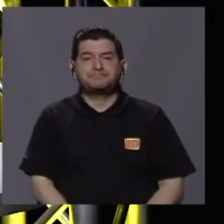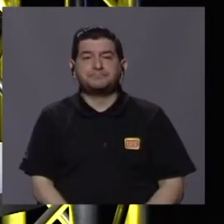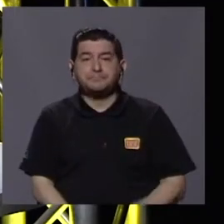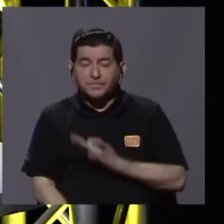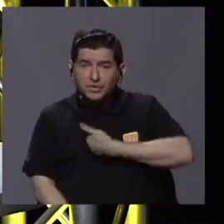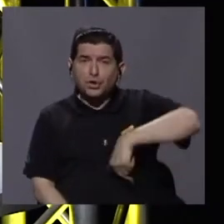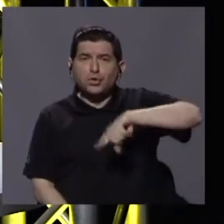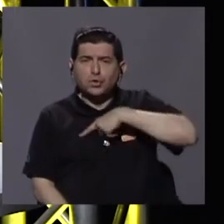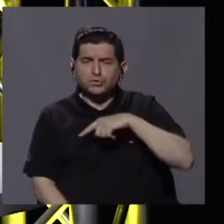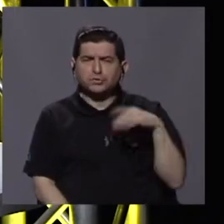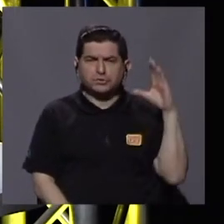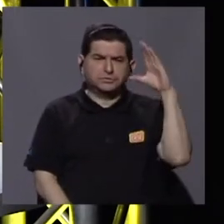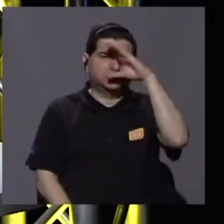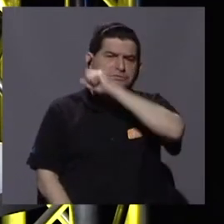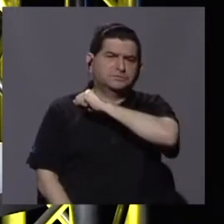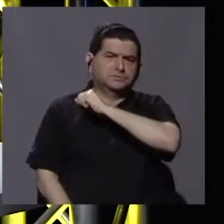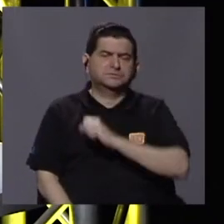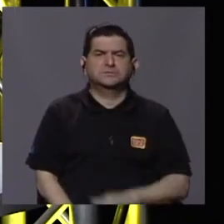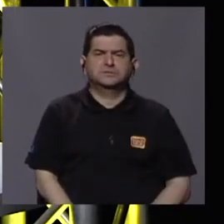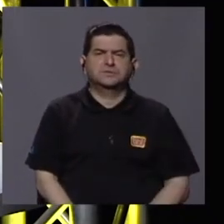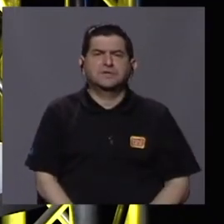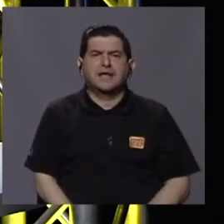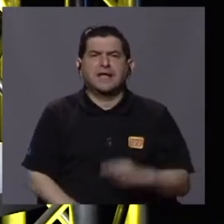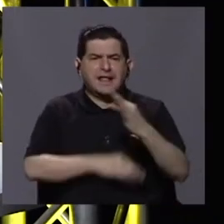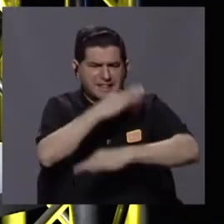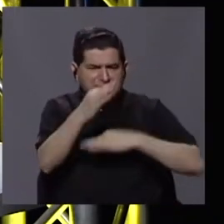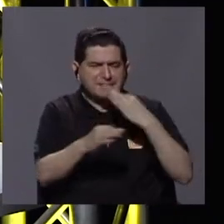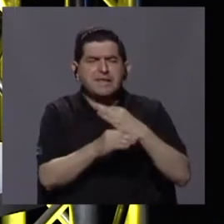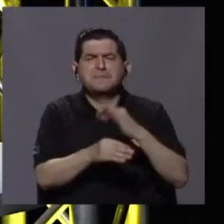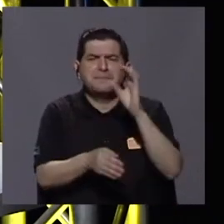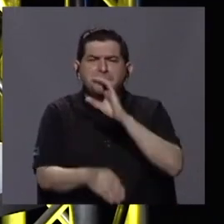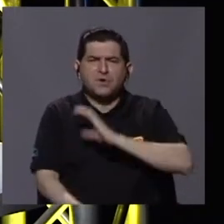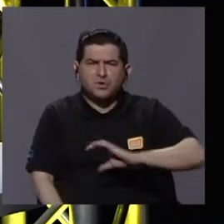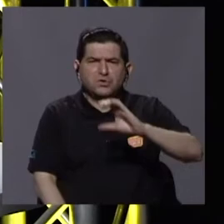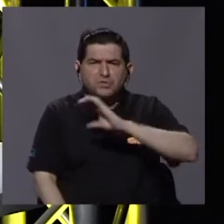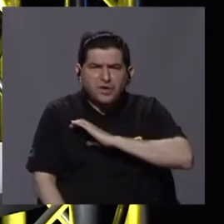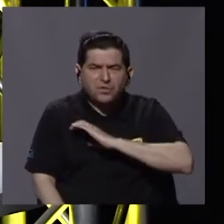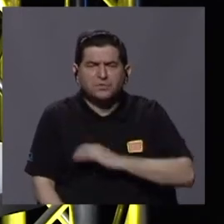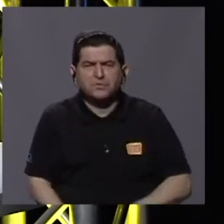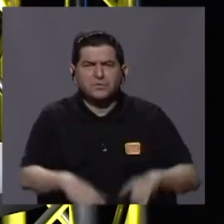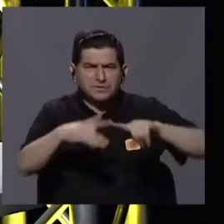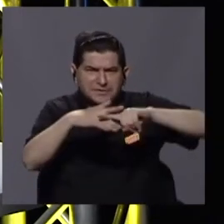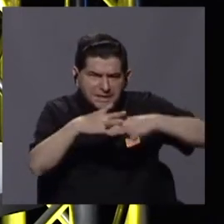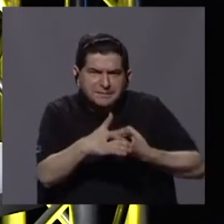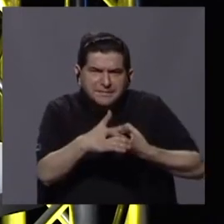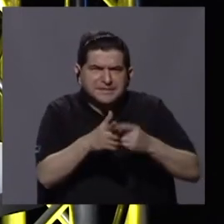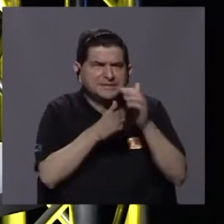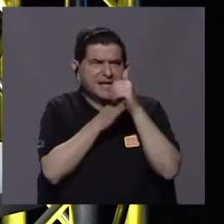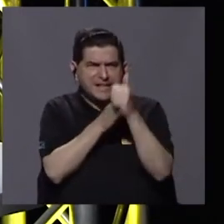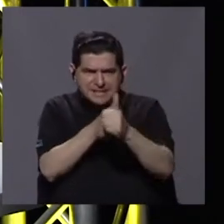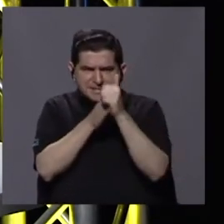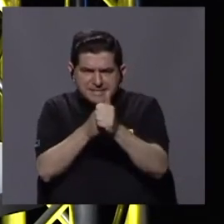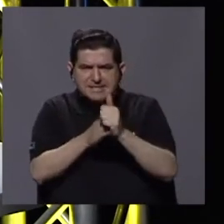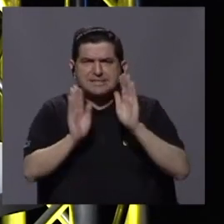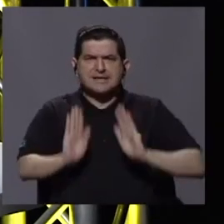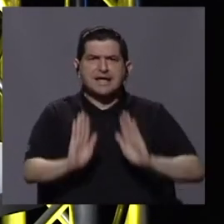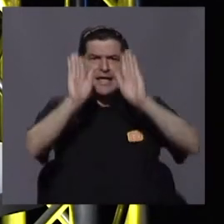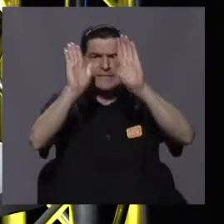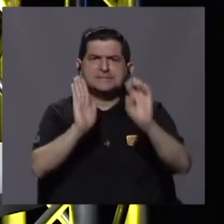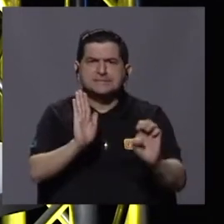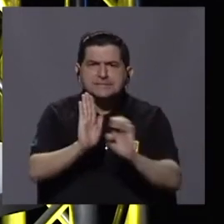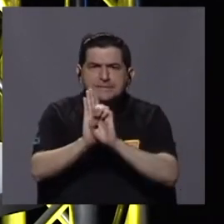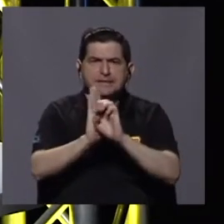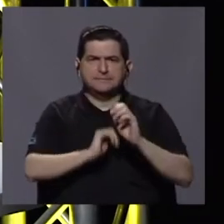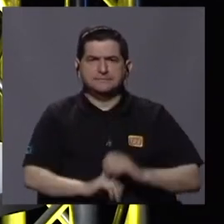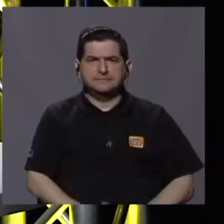nosotros viendo que ellos de sobrado de conducta necesario tiene que comenzar por un liderazgo ejemplar por